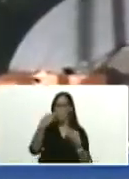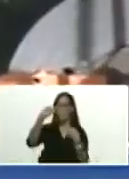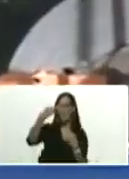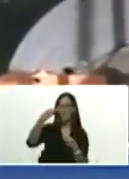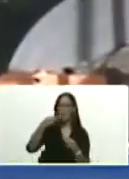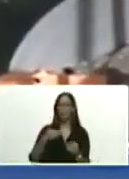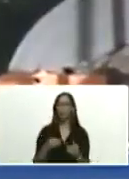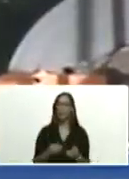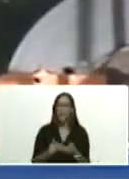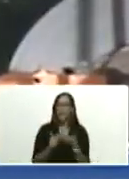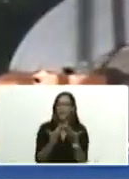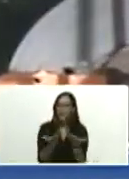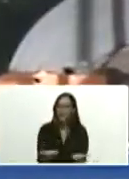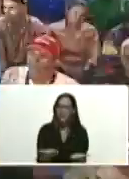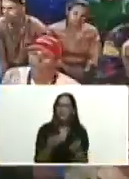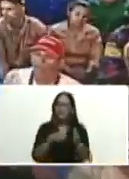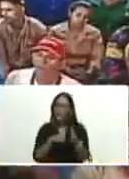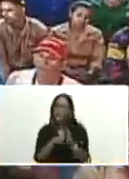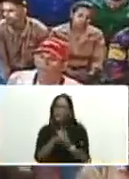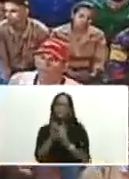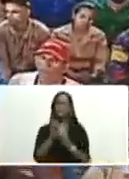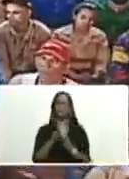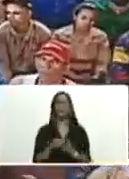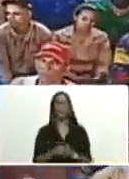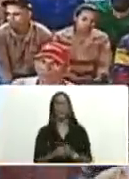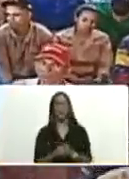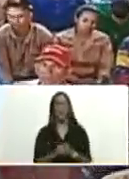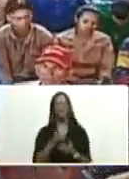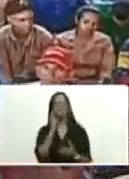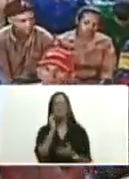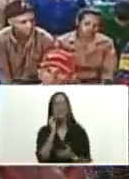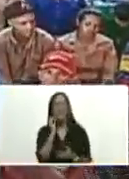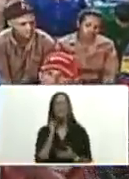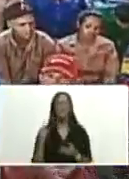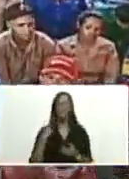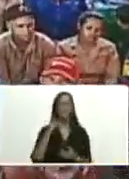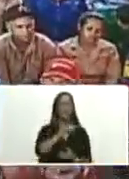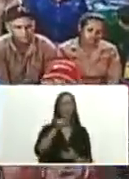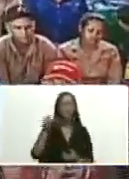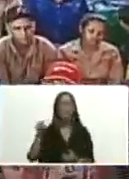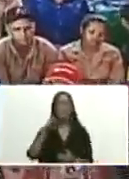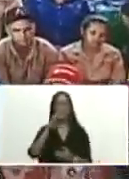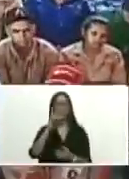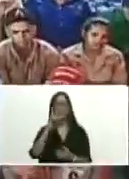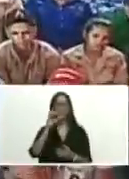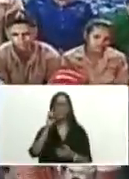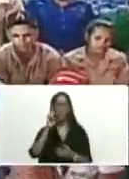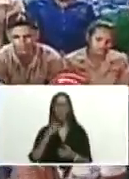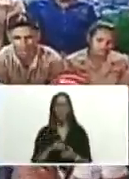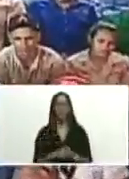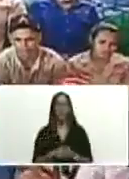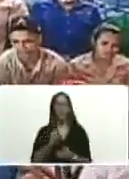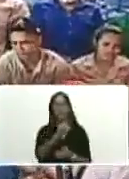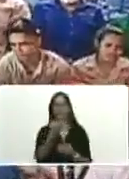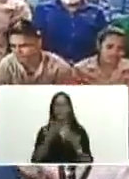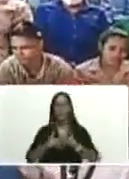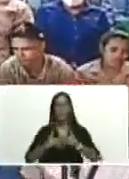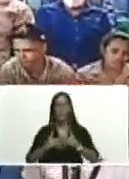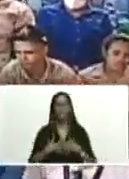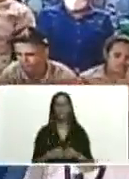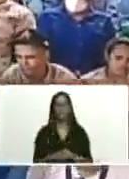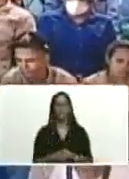vayan dándole transmitiendo la experiencia que tiene ustedes en sidor en benaún en alcázar